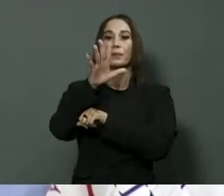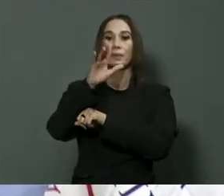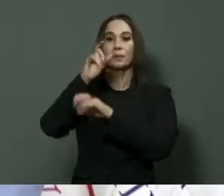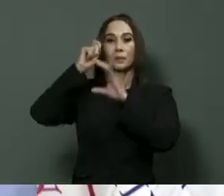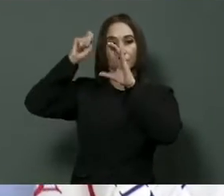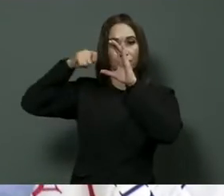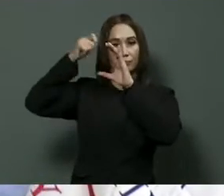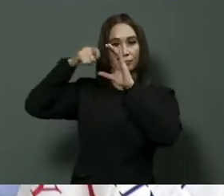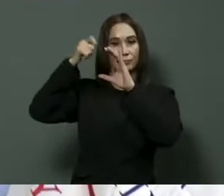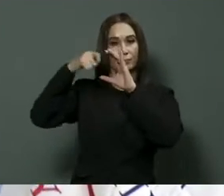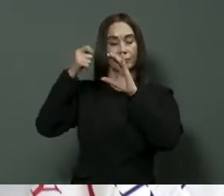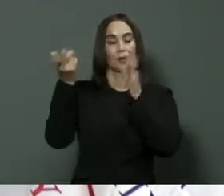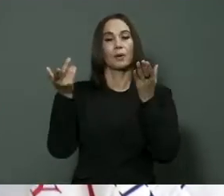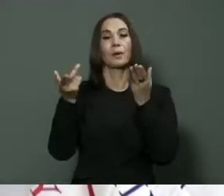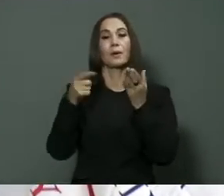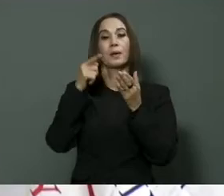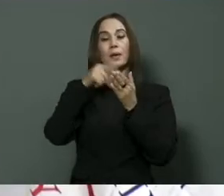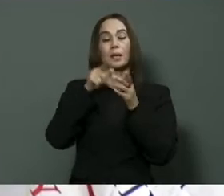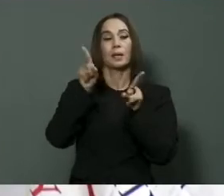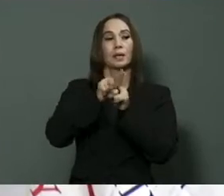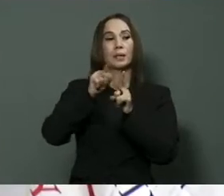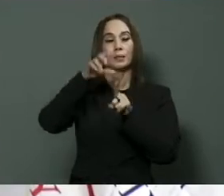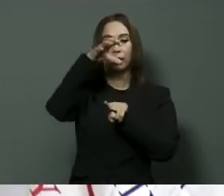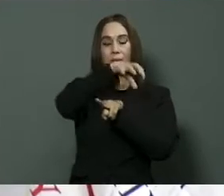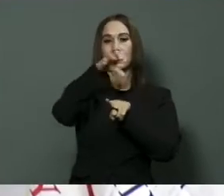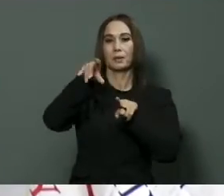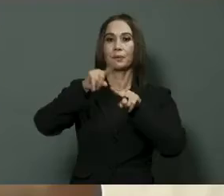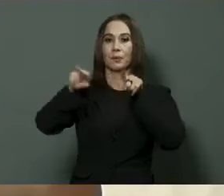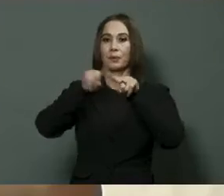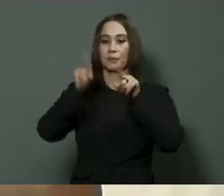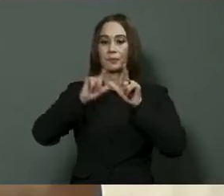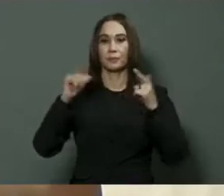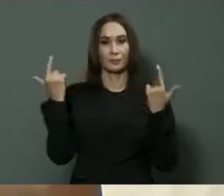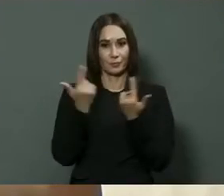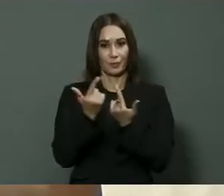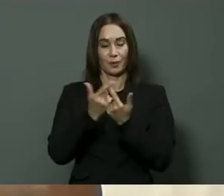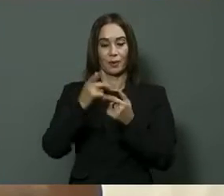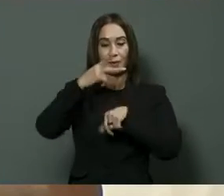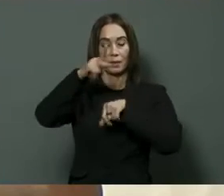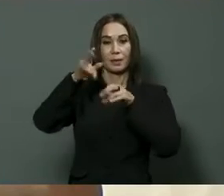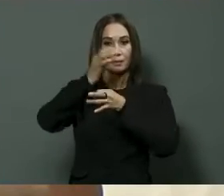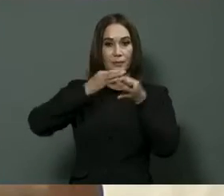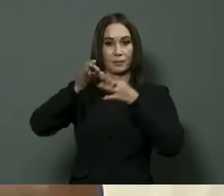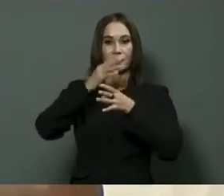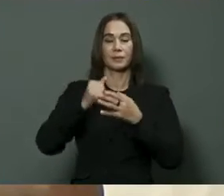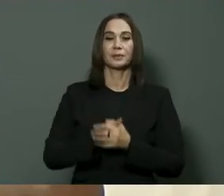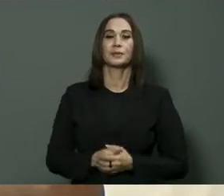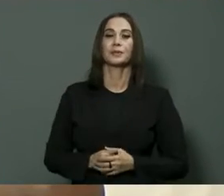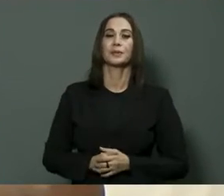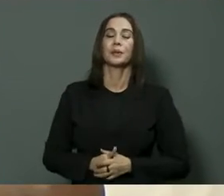cámaras, las cuales serán distribuidas en los diferentes puntos de la provincia de Duarte.